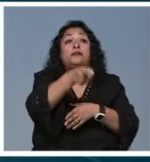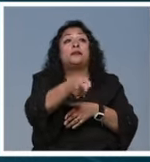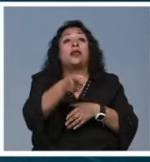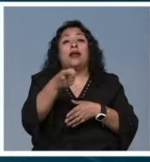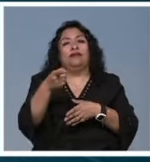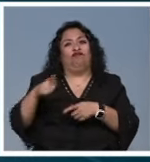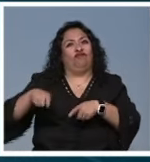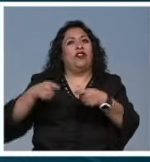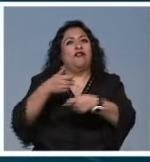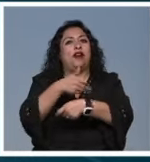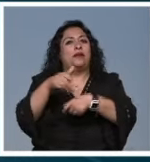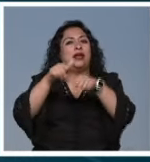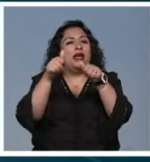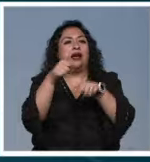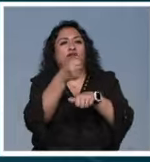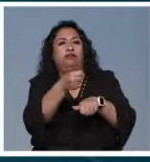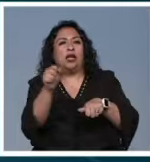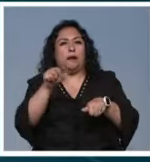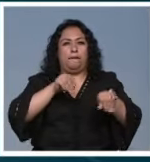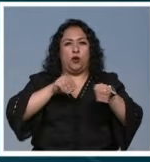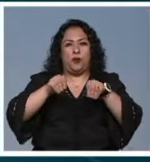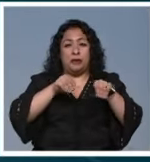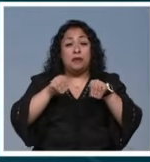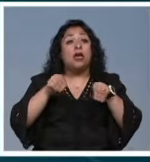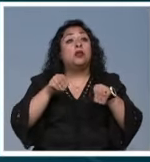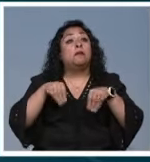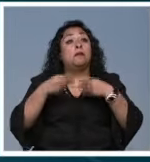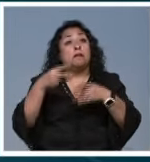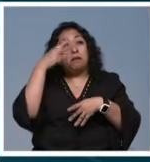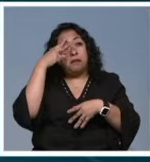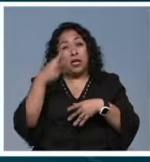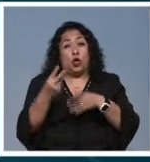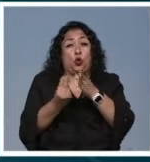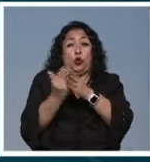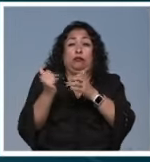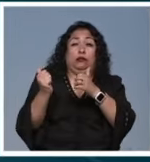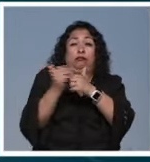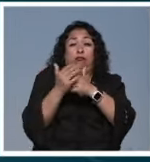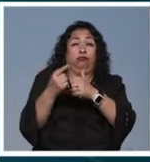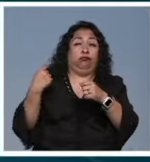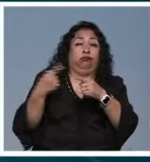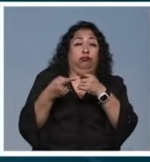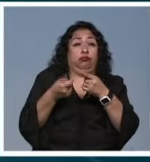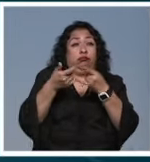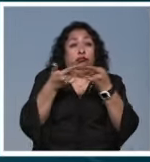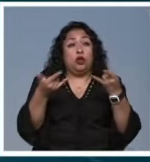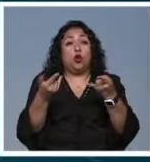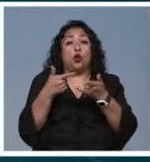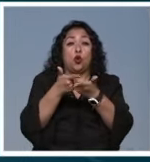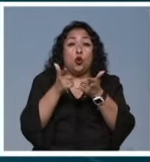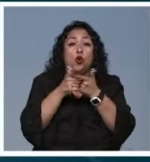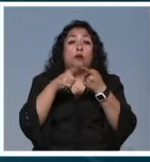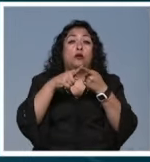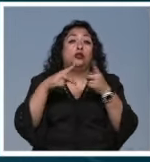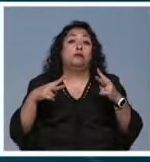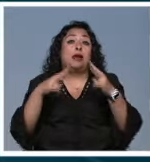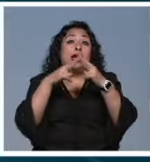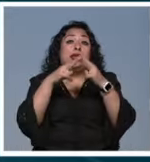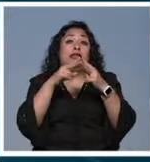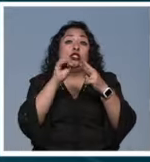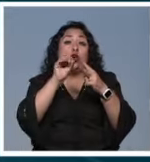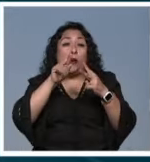de artistas, este maestro del movimiento le ha dado a México debuts históricos en compañías y escenarios como el Paris Opera